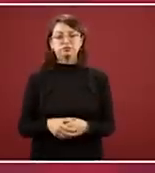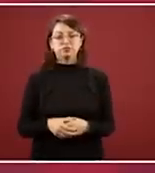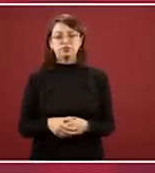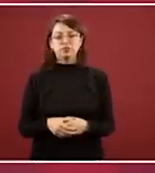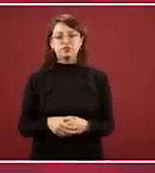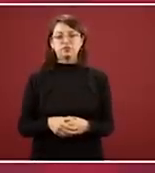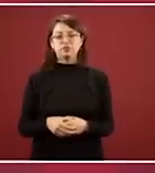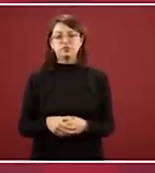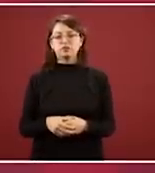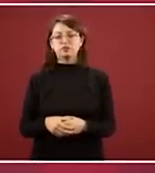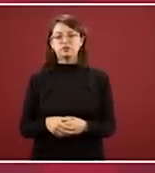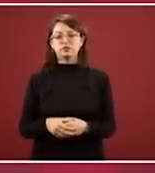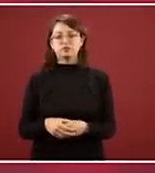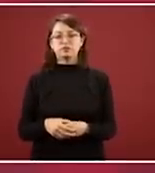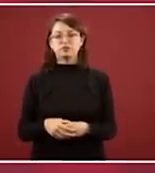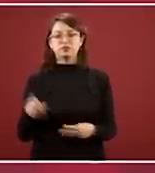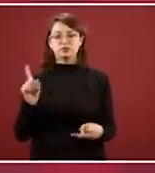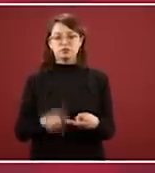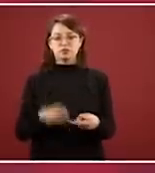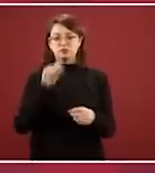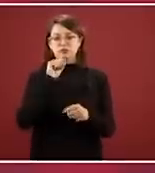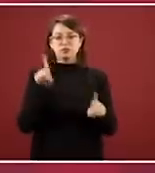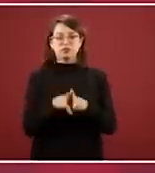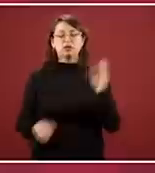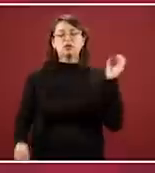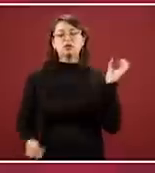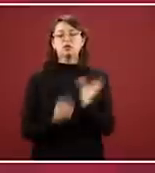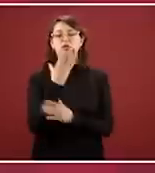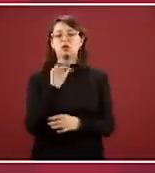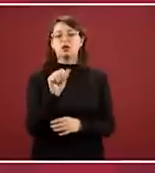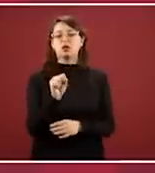Y voy a ir a Nuevo Casas Grandes.